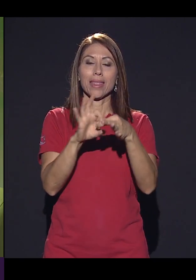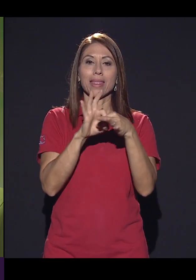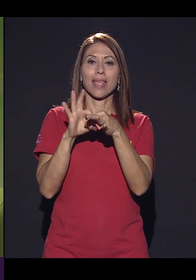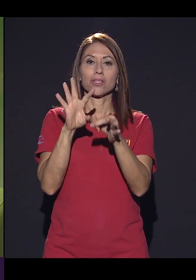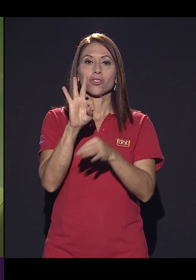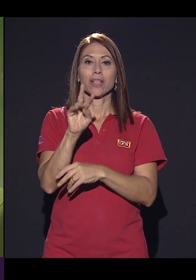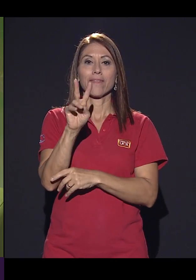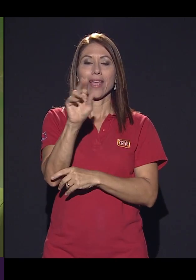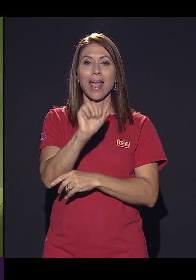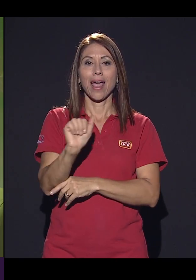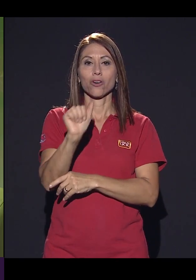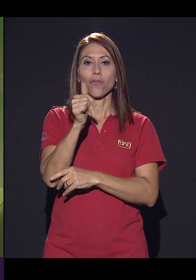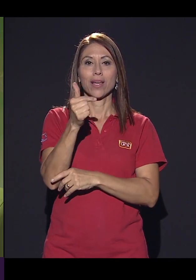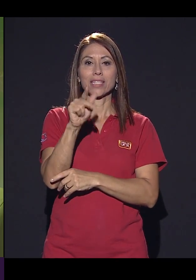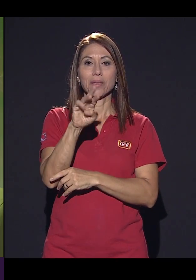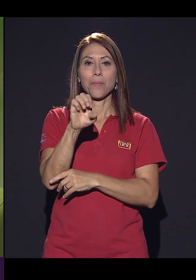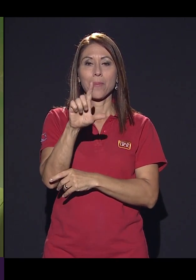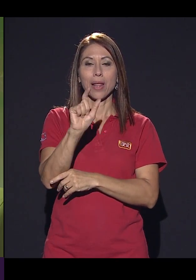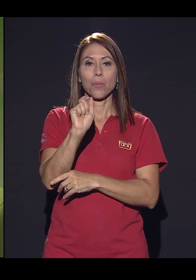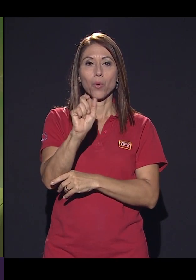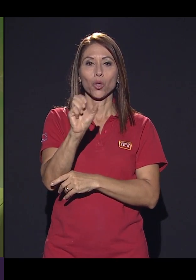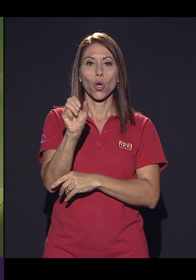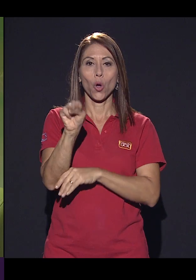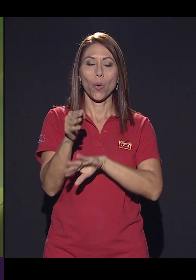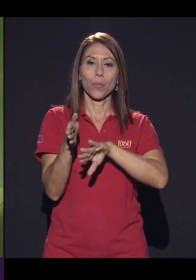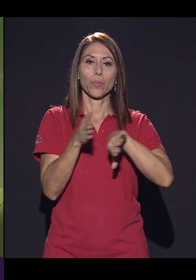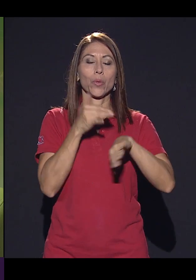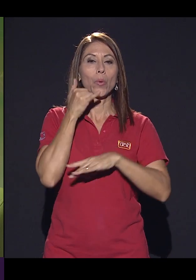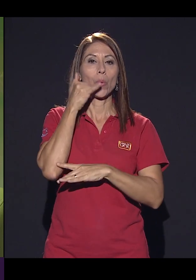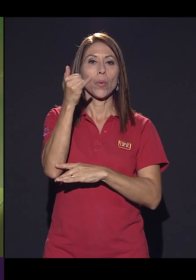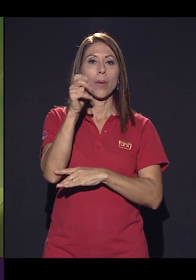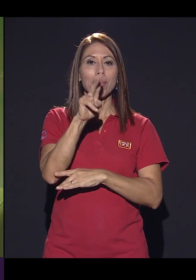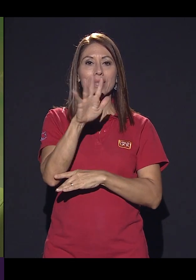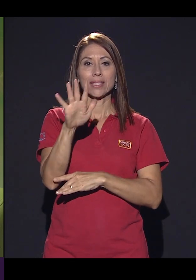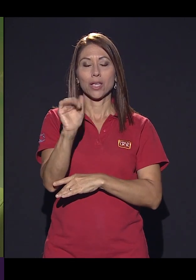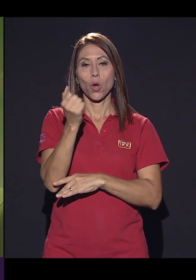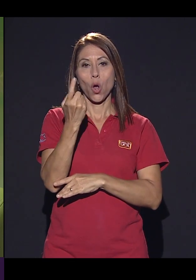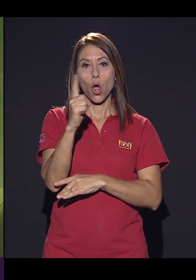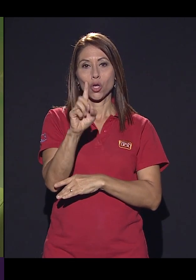electrónico a nexostv@gmail.com. También nos puede llamar al